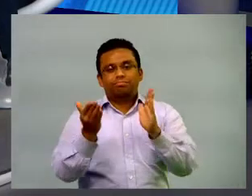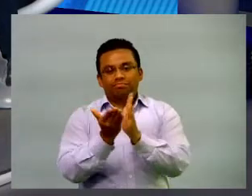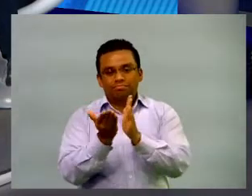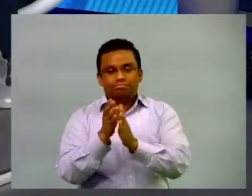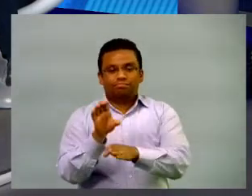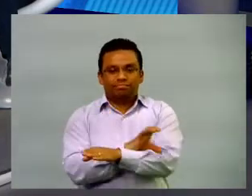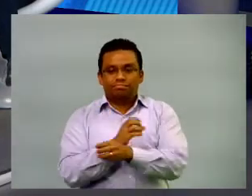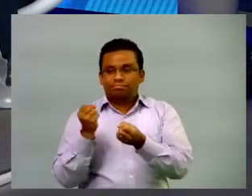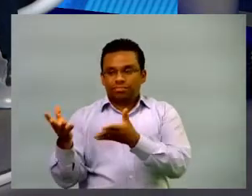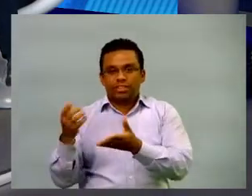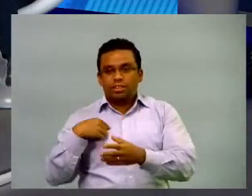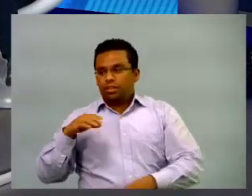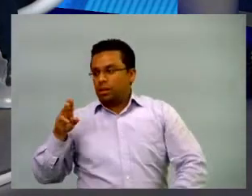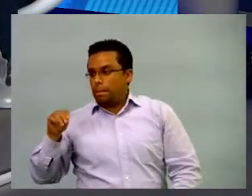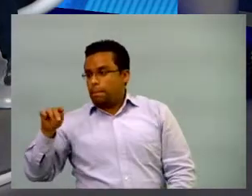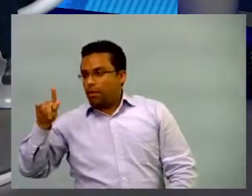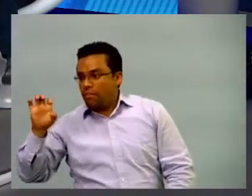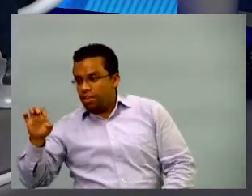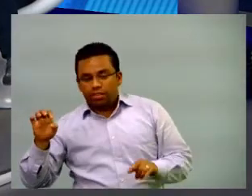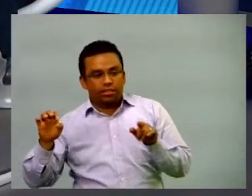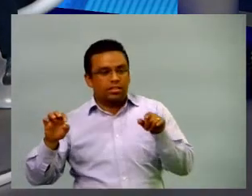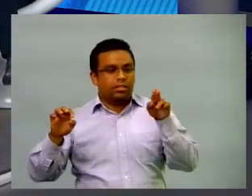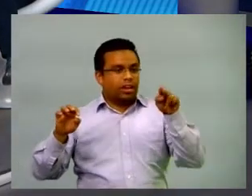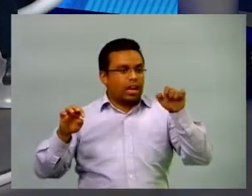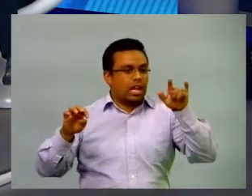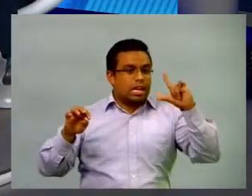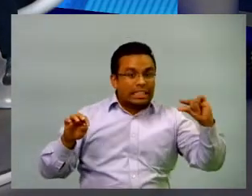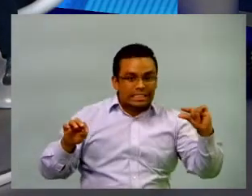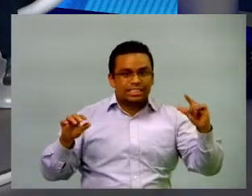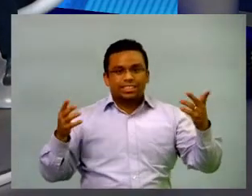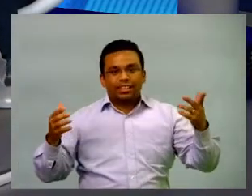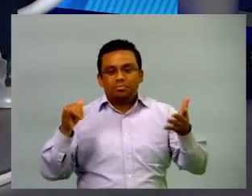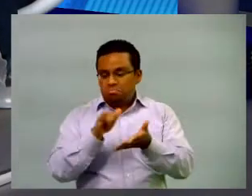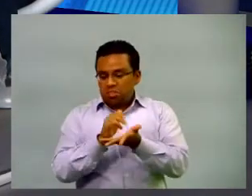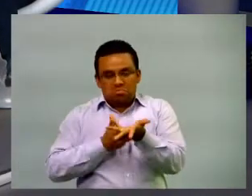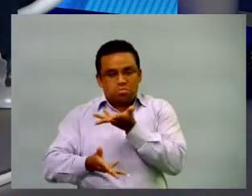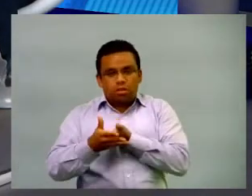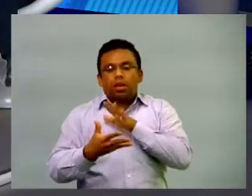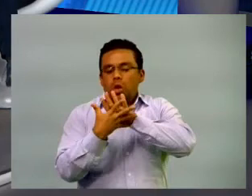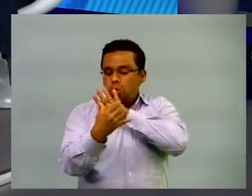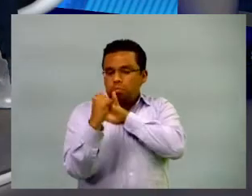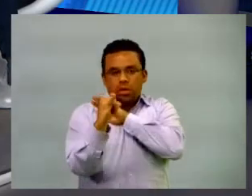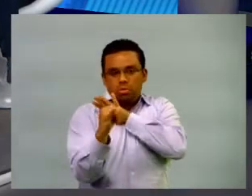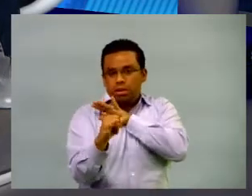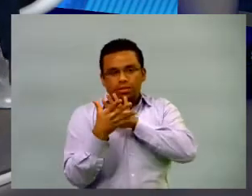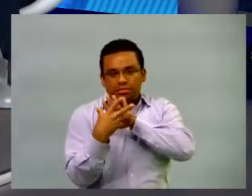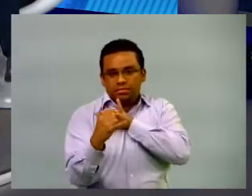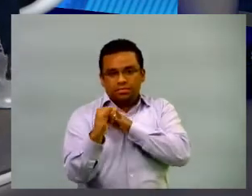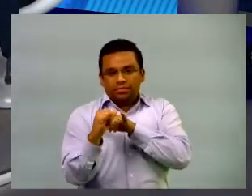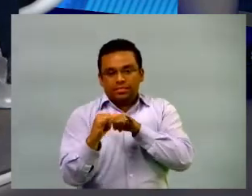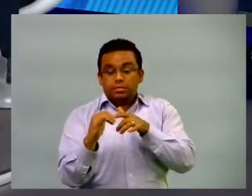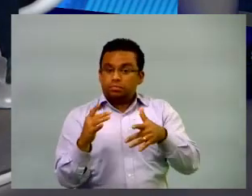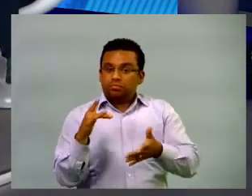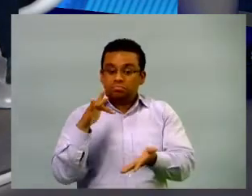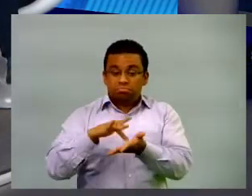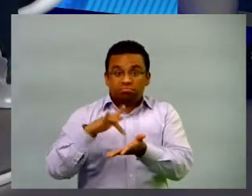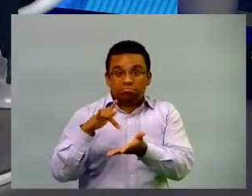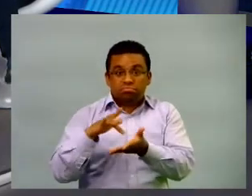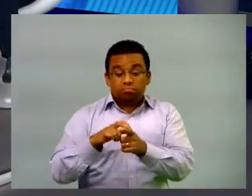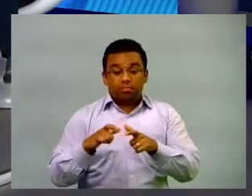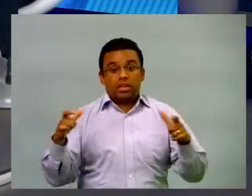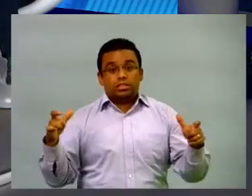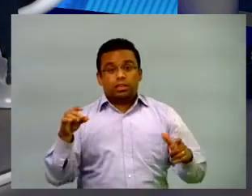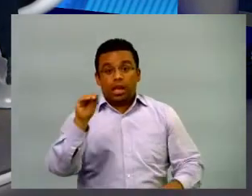Nelicita, así nos tratamos todos y así quiero que ustedes nos traten a nosotros. Muy contentos, gran participación. Empecemos por unas cifras